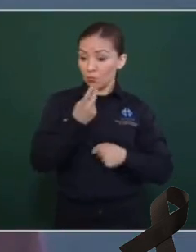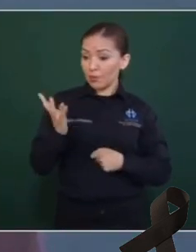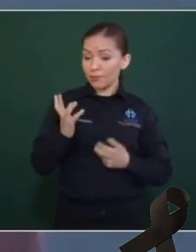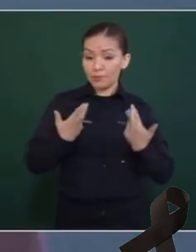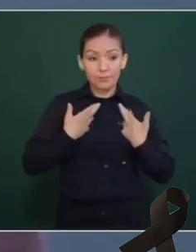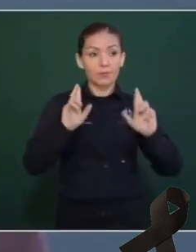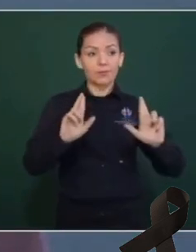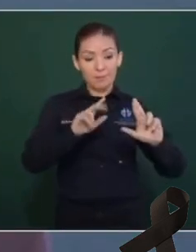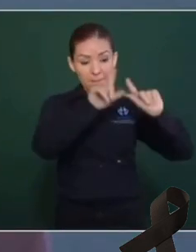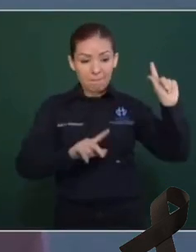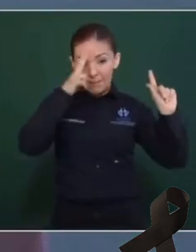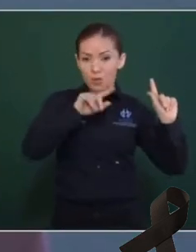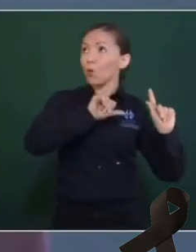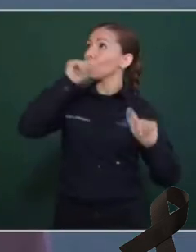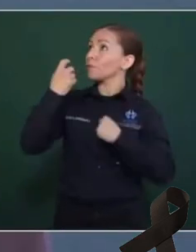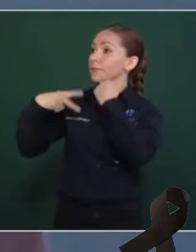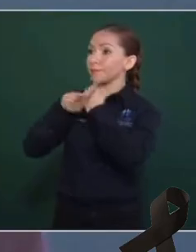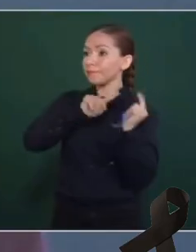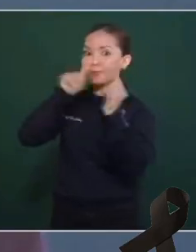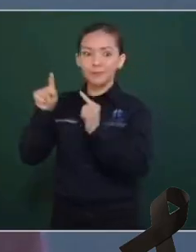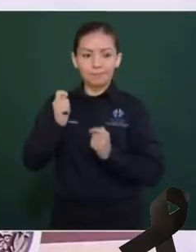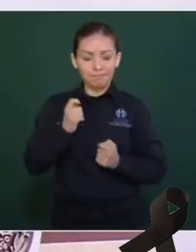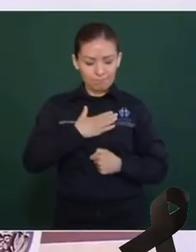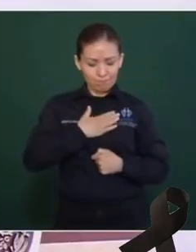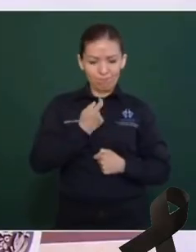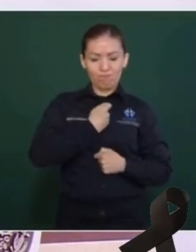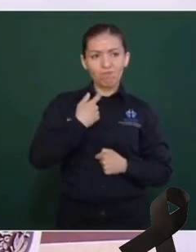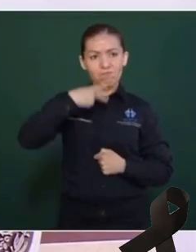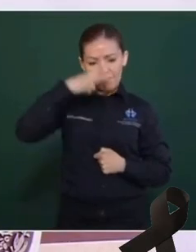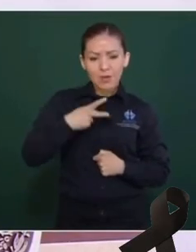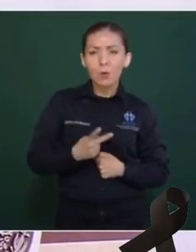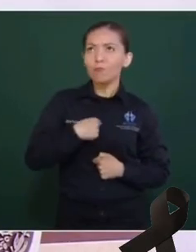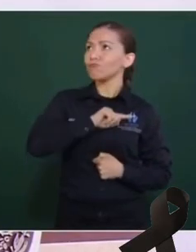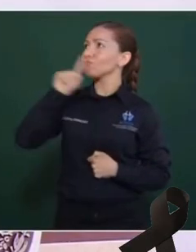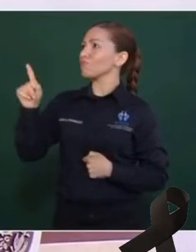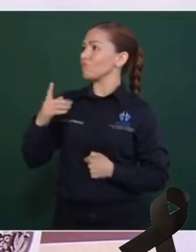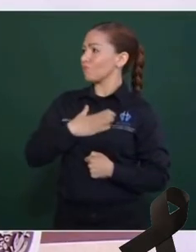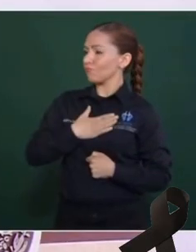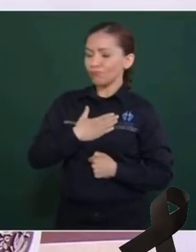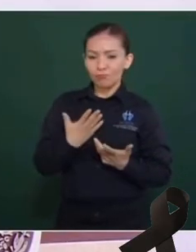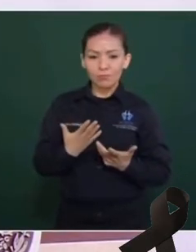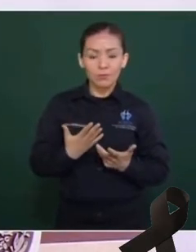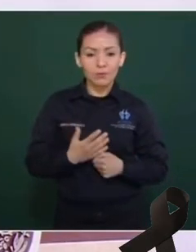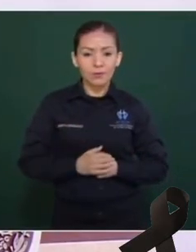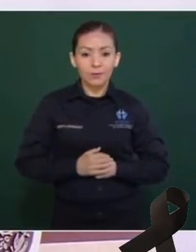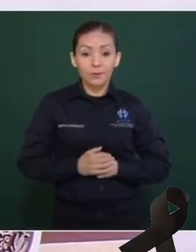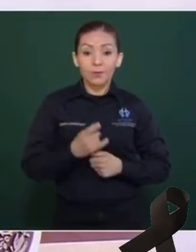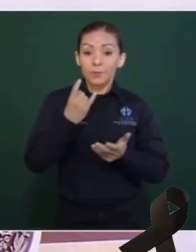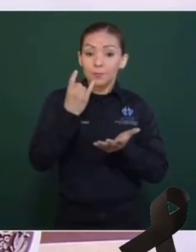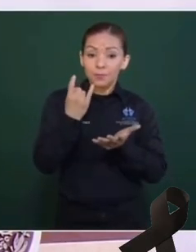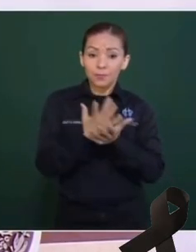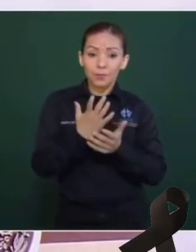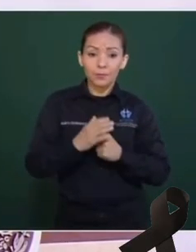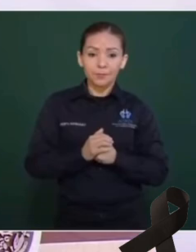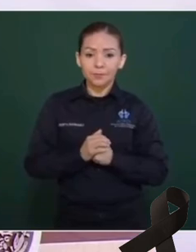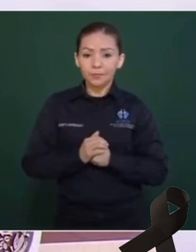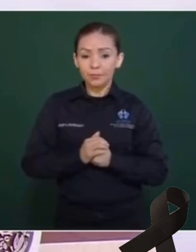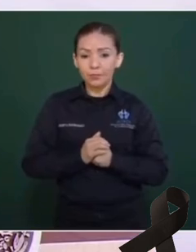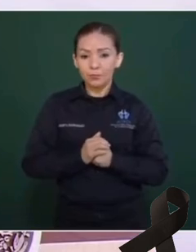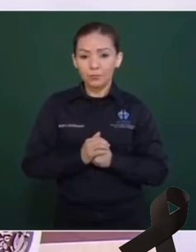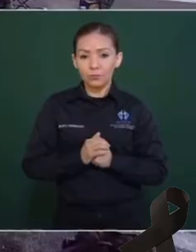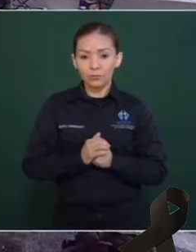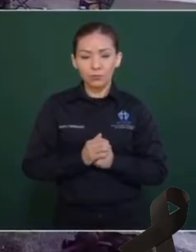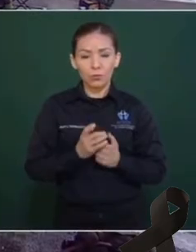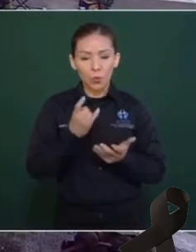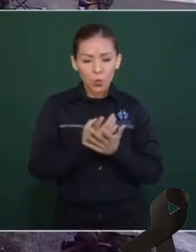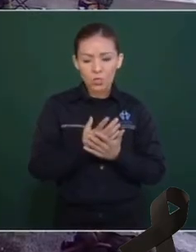méxico en otro país pues está representando a méxico a todos entonces no pueden ser sólo de una